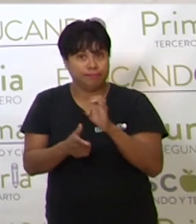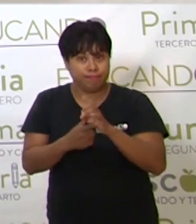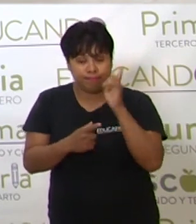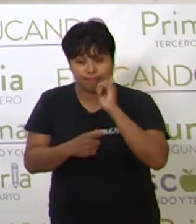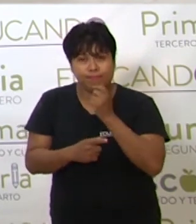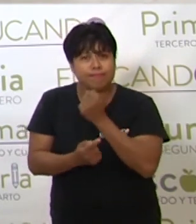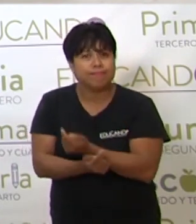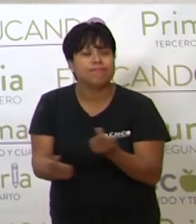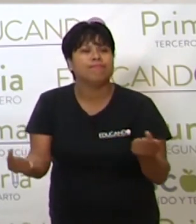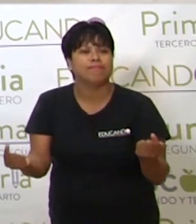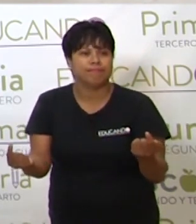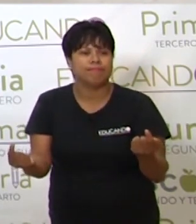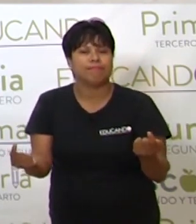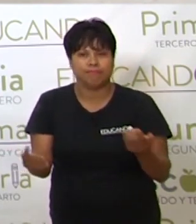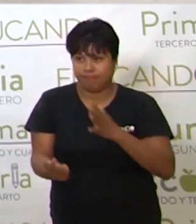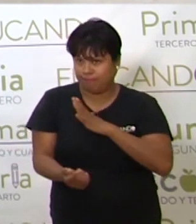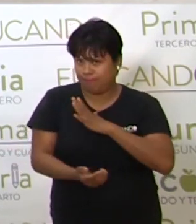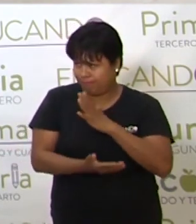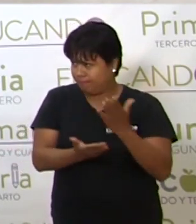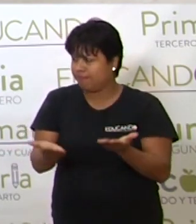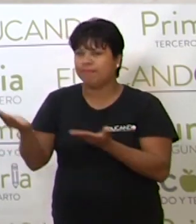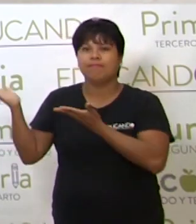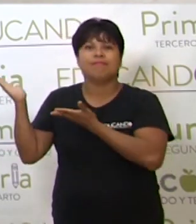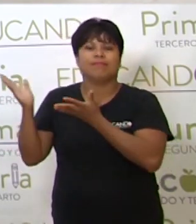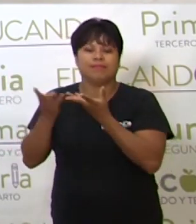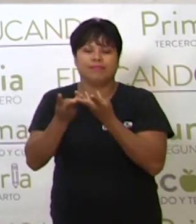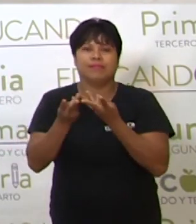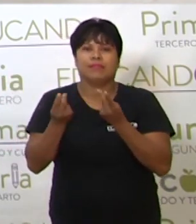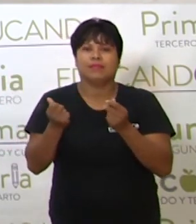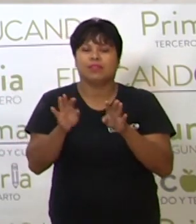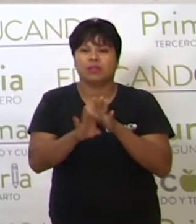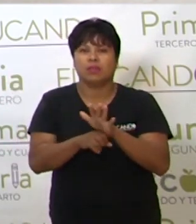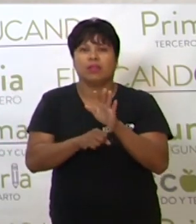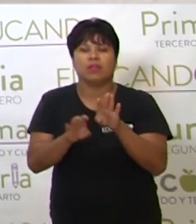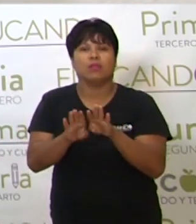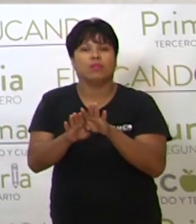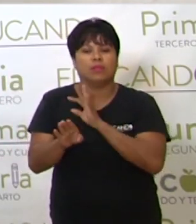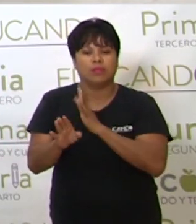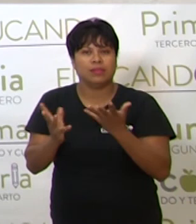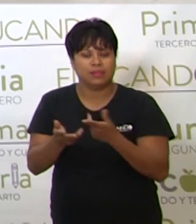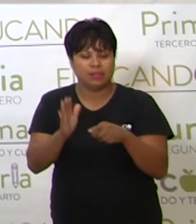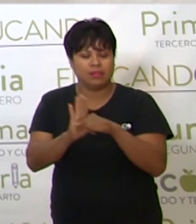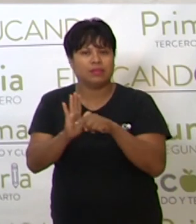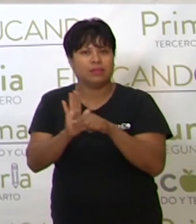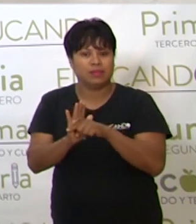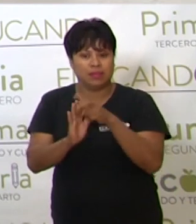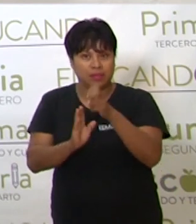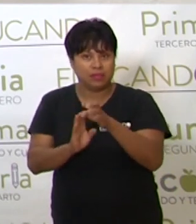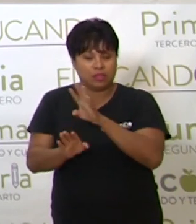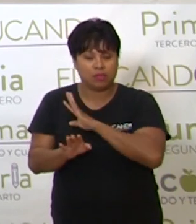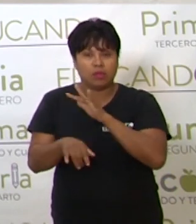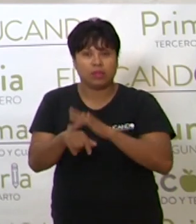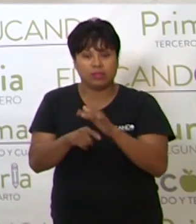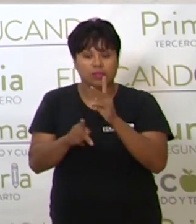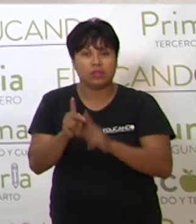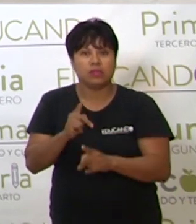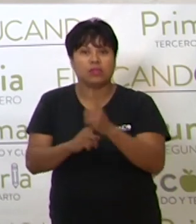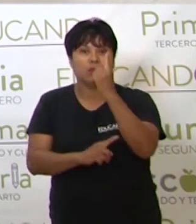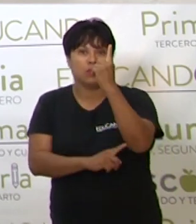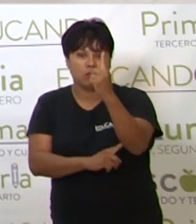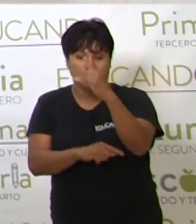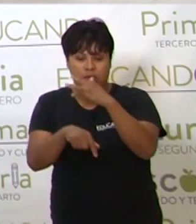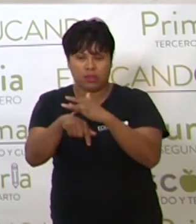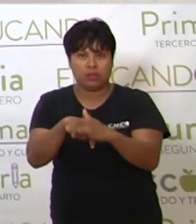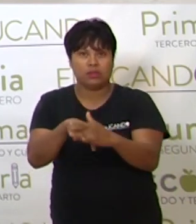niños aquí haciendo esta resta podemos saber que la cantidad de queso que le sobró sería un